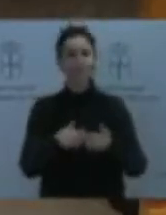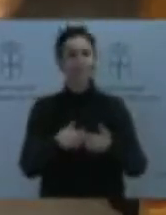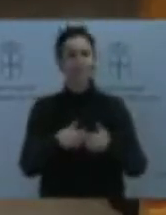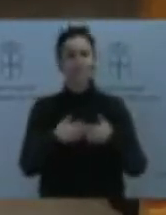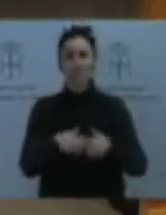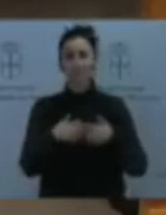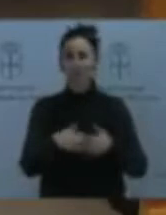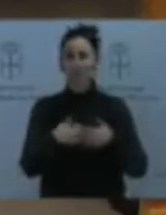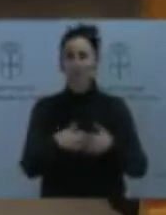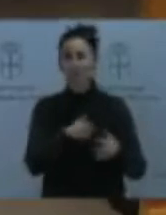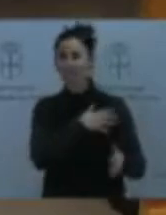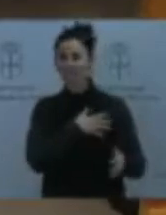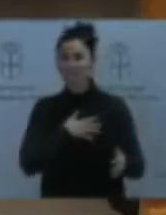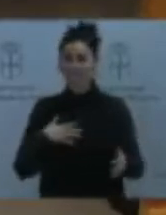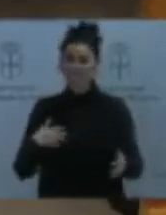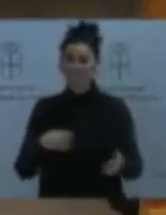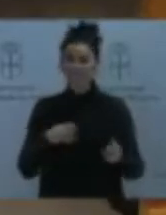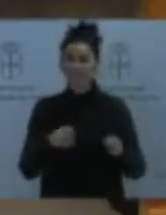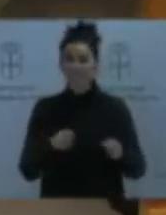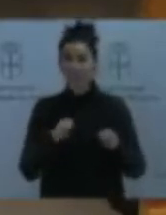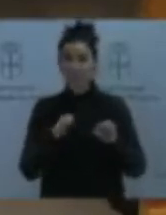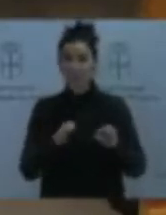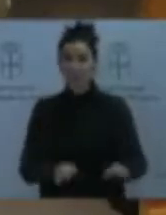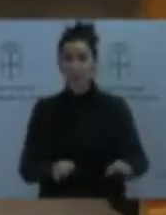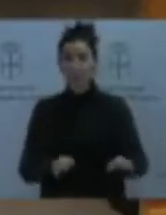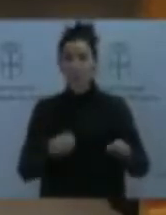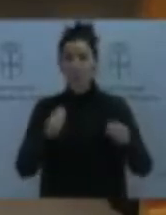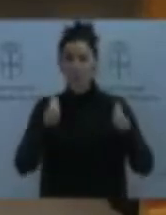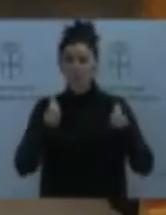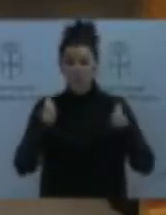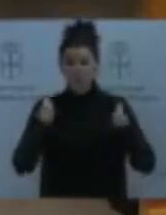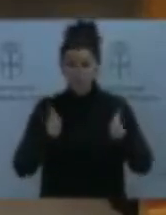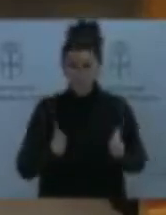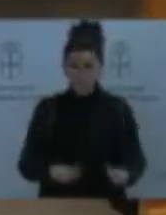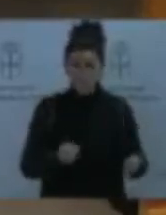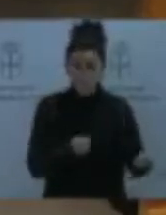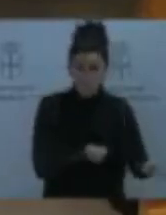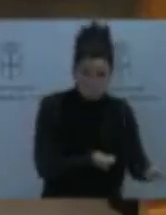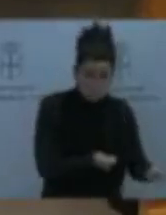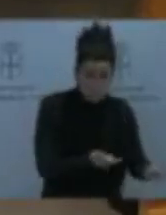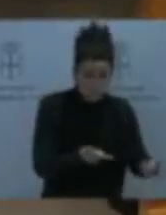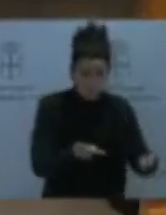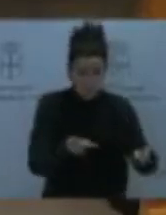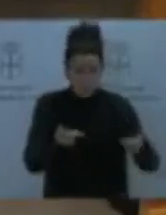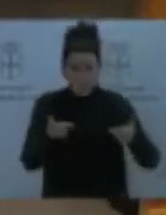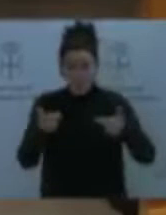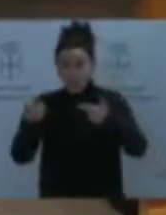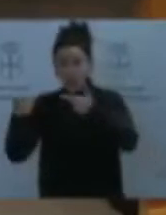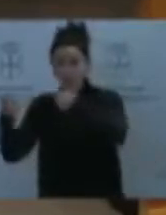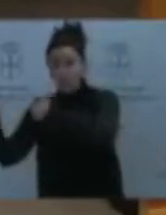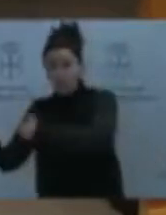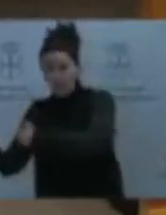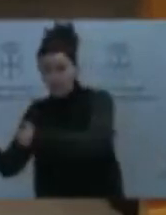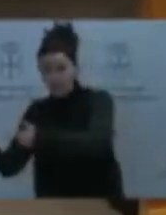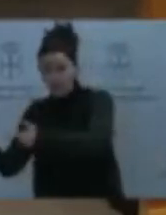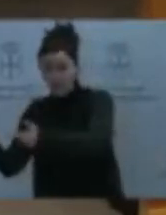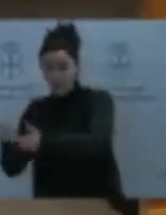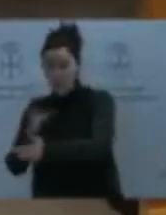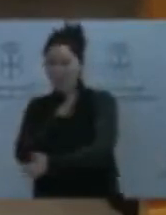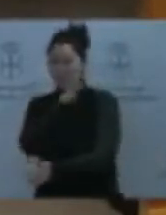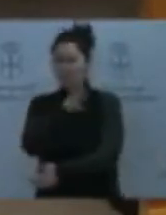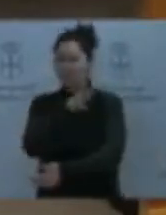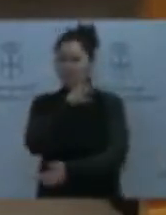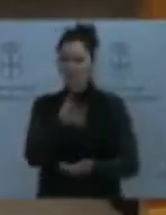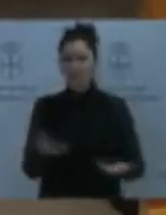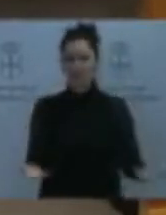desde Manchester hasta Australia, ¿no? Él pensaba, se figuraba que en aquel momento las condiciones eran idóneas. Claro, se dio cuenta de que al llegar a Australia la